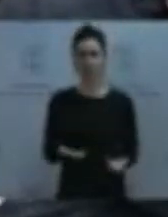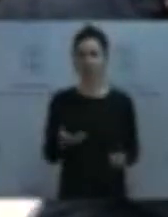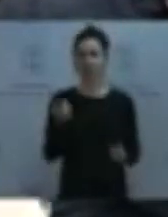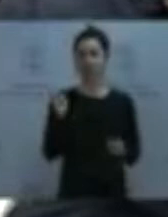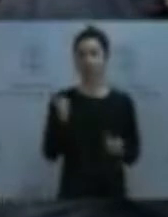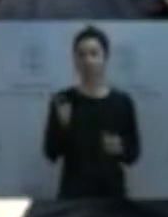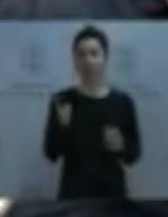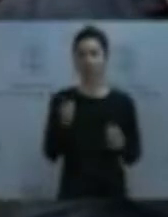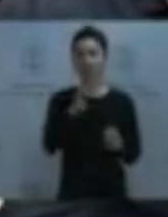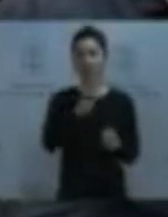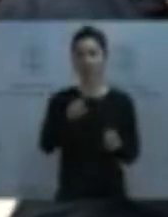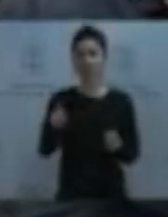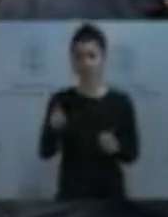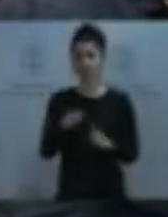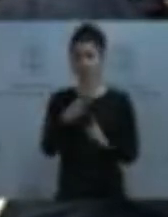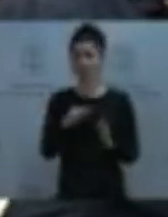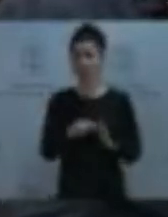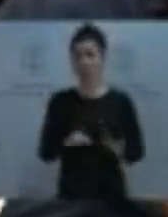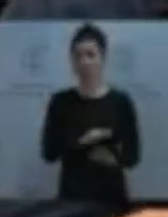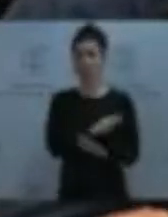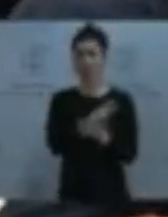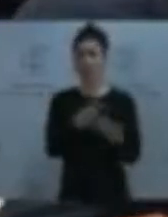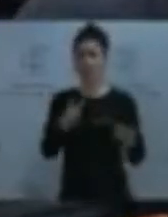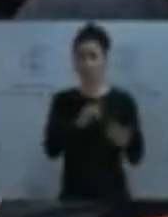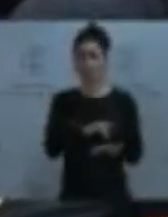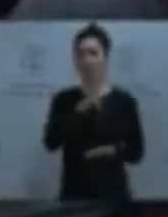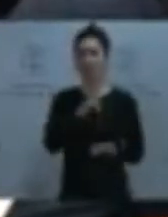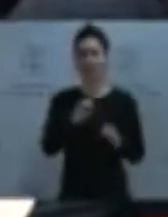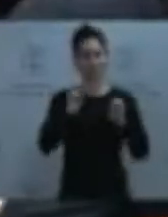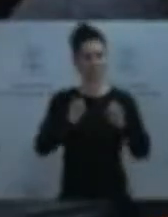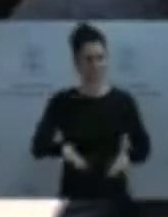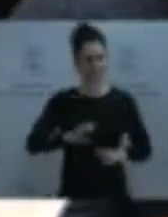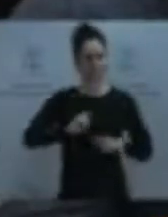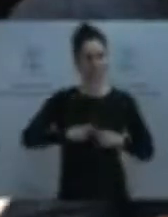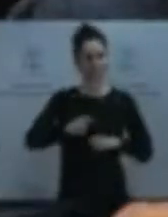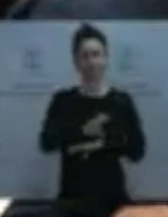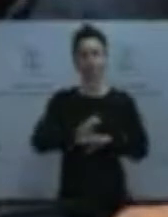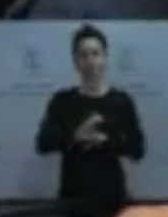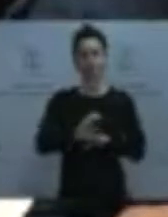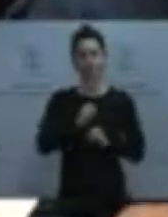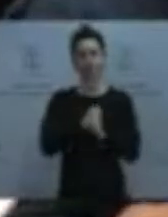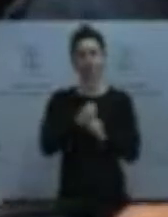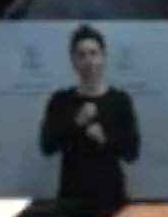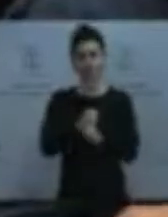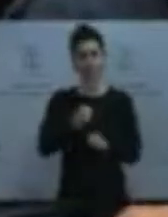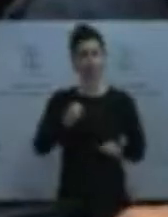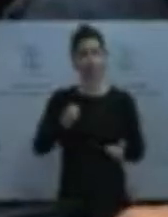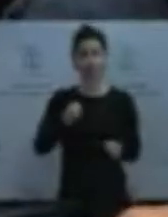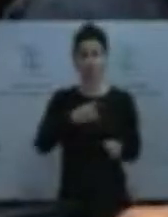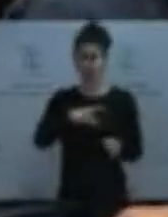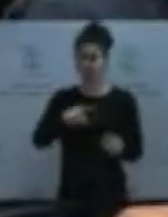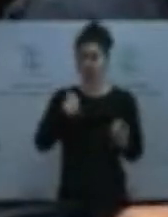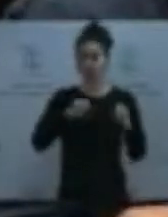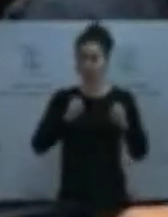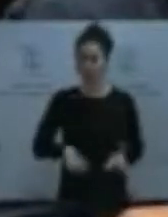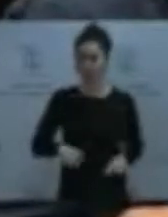2017, una vez que ya hubo dimitido el exconsejero de Empleo, Industria y Turismo, Francisco Blanco, ya dimitido, se atreve a decir después de un año que